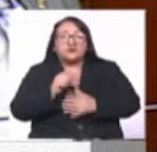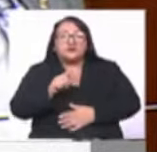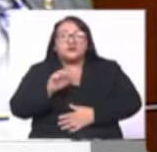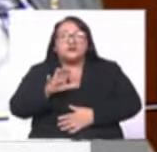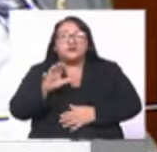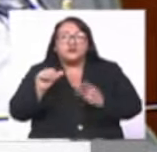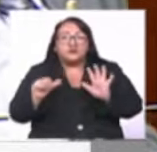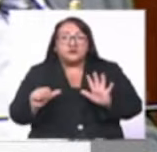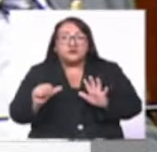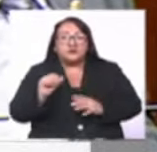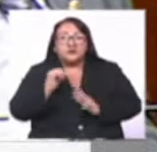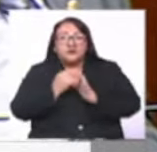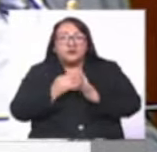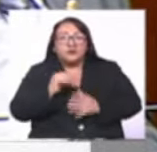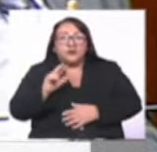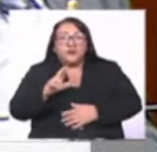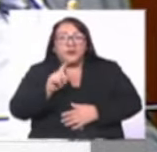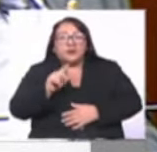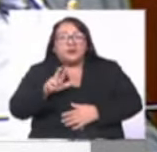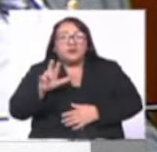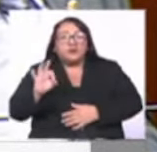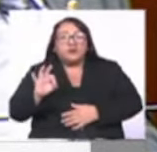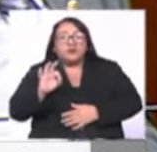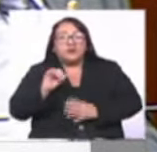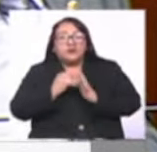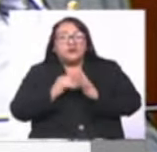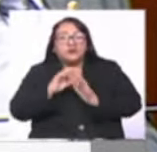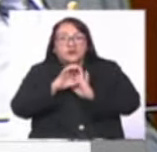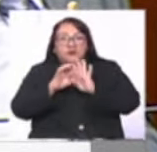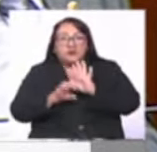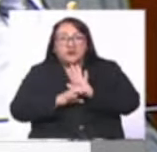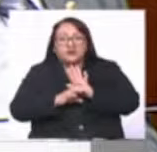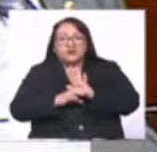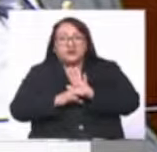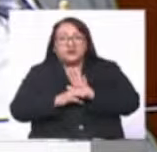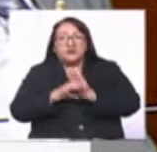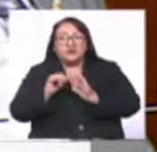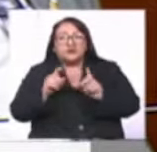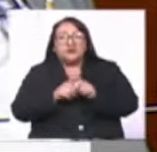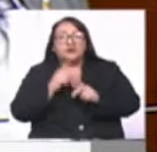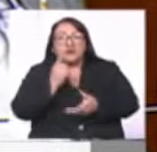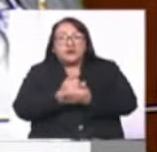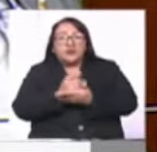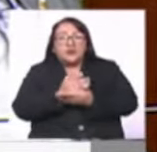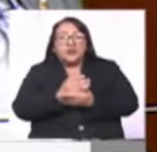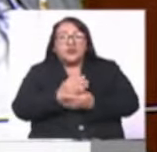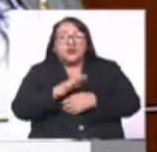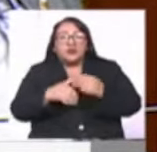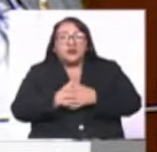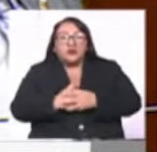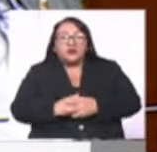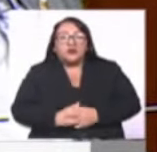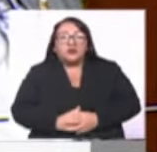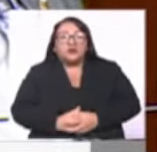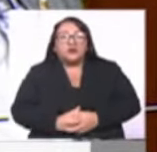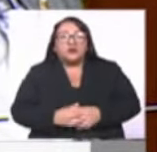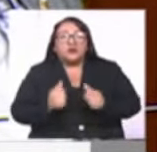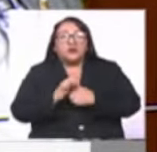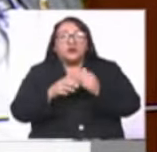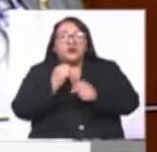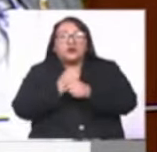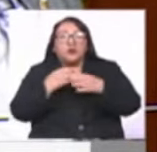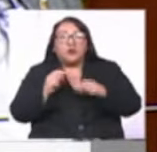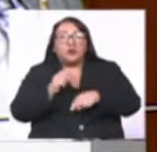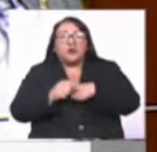156 inciso 3 y 139 inciso 3 de la Constitución y como sanción la inhabilitación en ejercicio de toda función